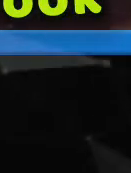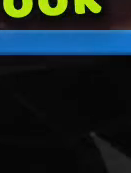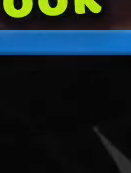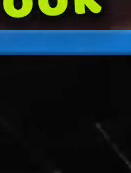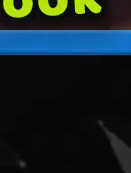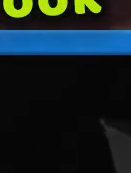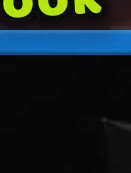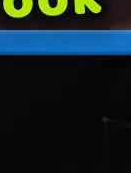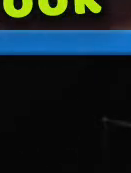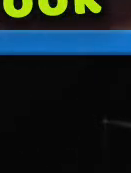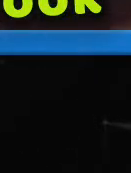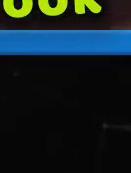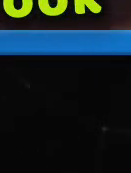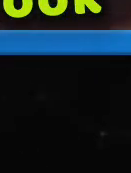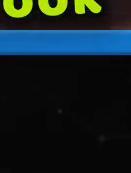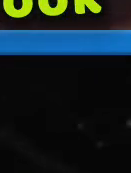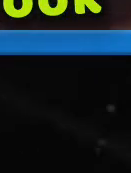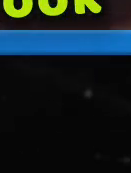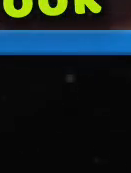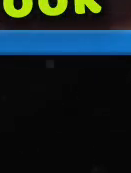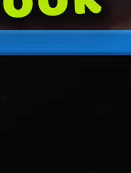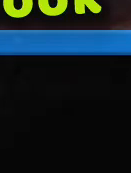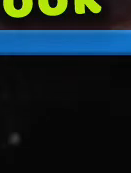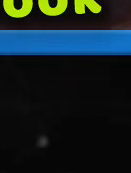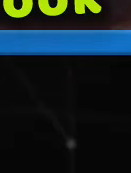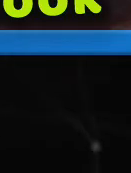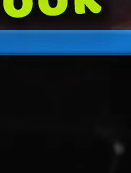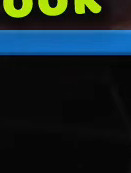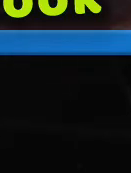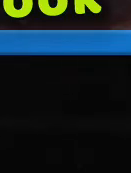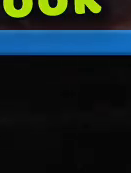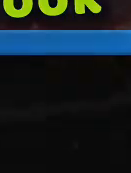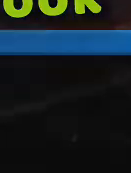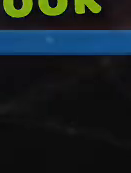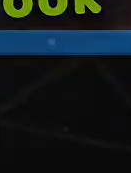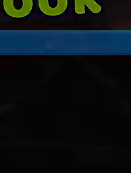En la conferencia de hoy, el presidente Andrés Manuel López Obrador.